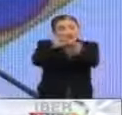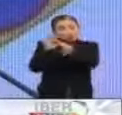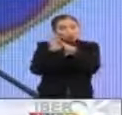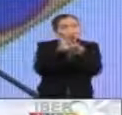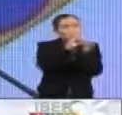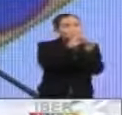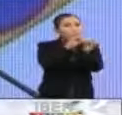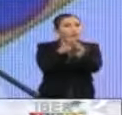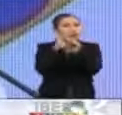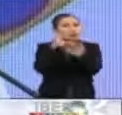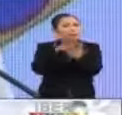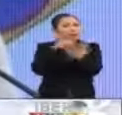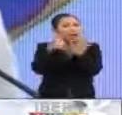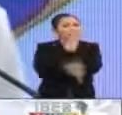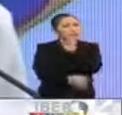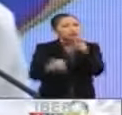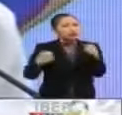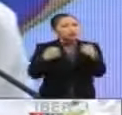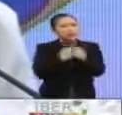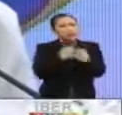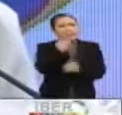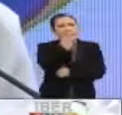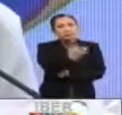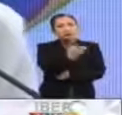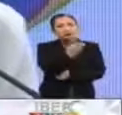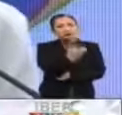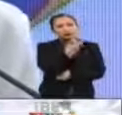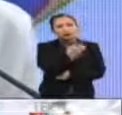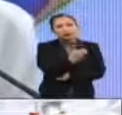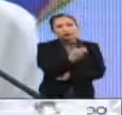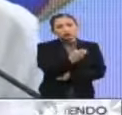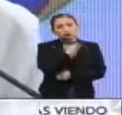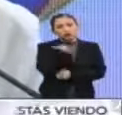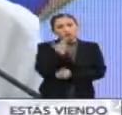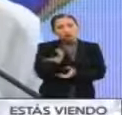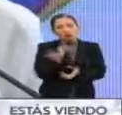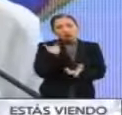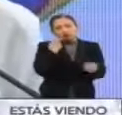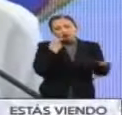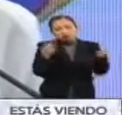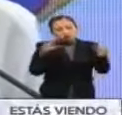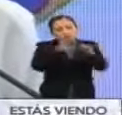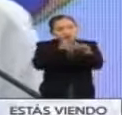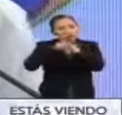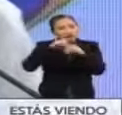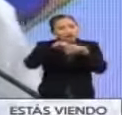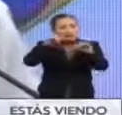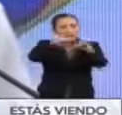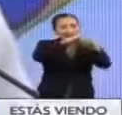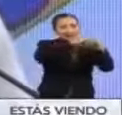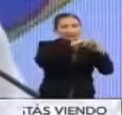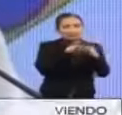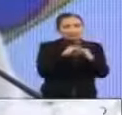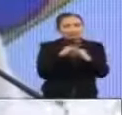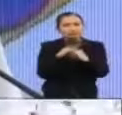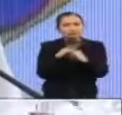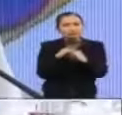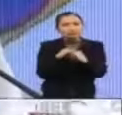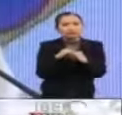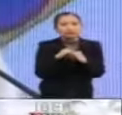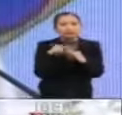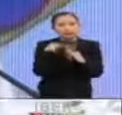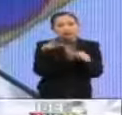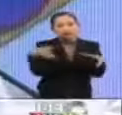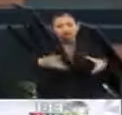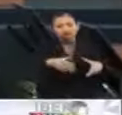coordinación más allá de las fronteras. Por ello la coordinación de las distintas instituciones